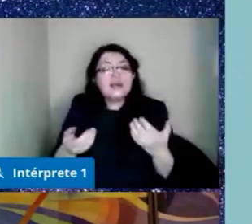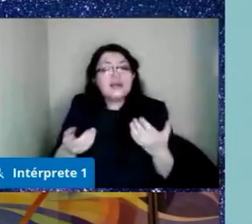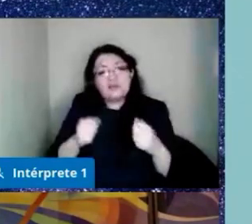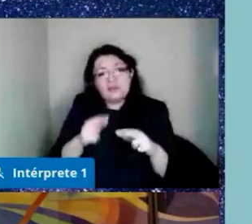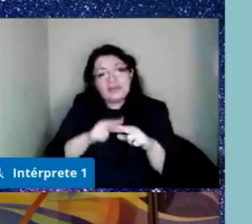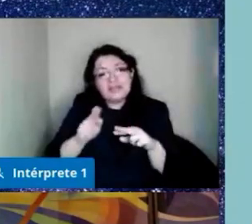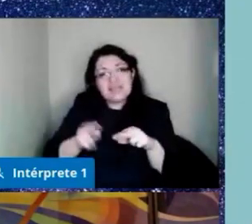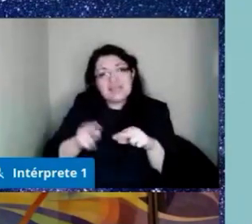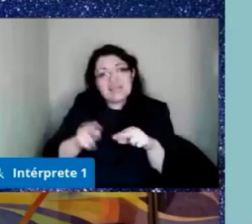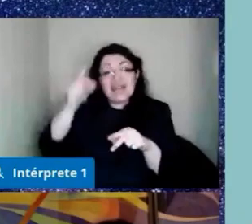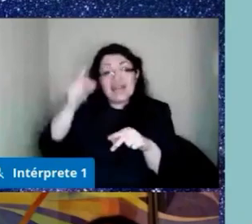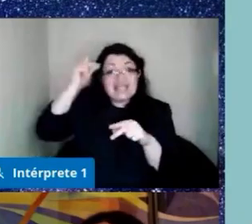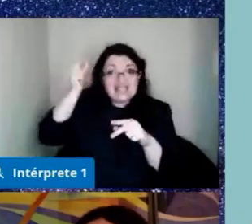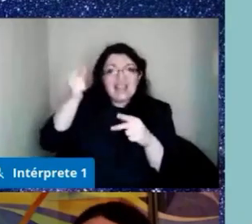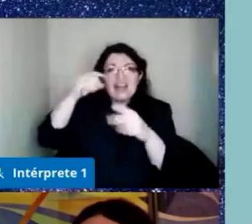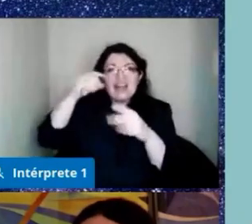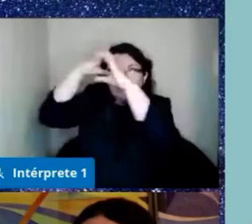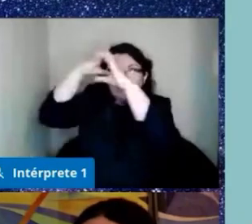de la astronomía inclusiva.